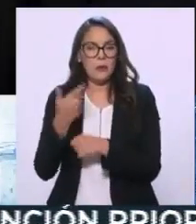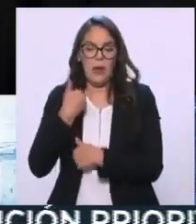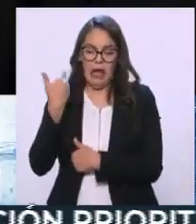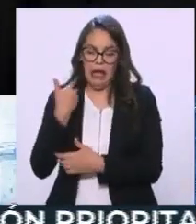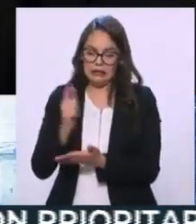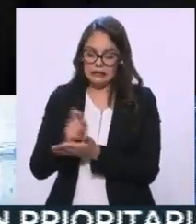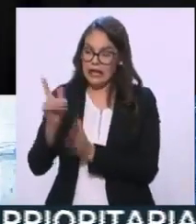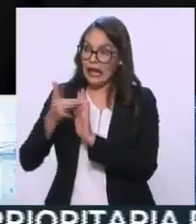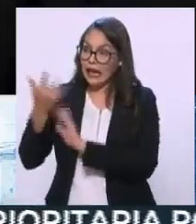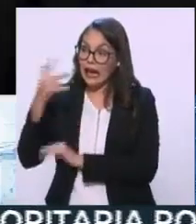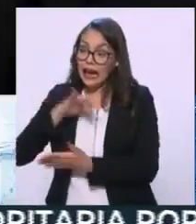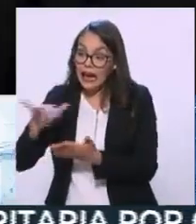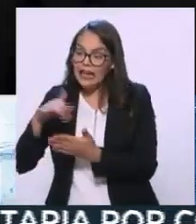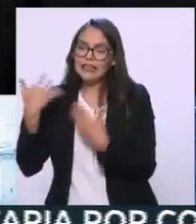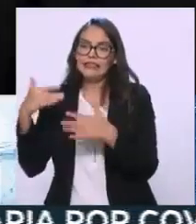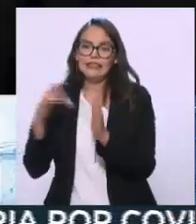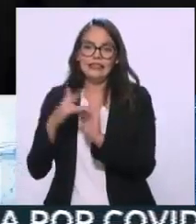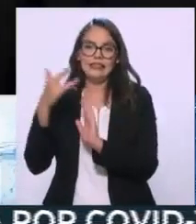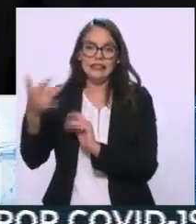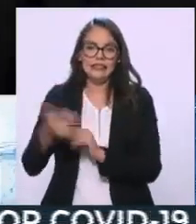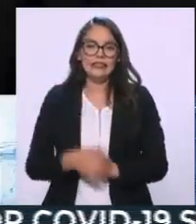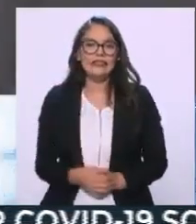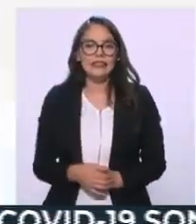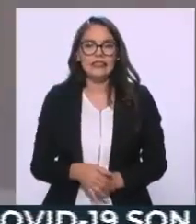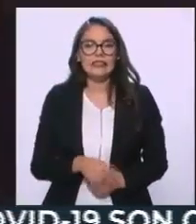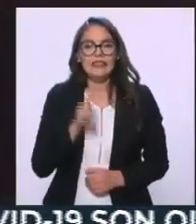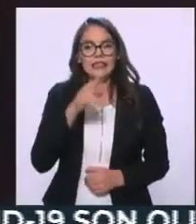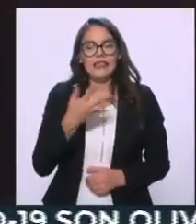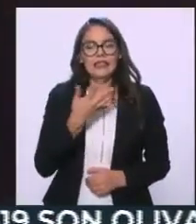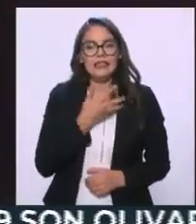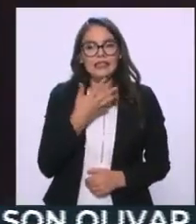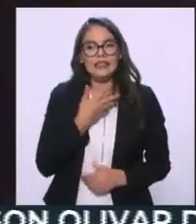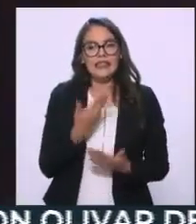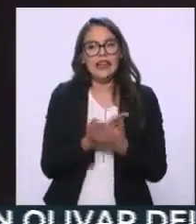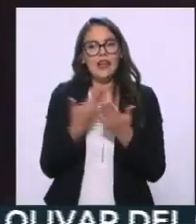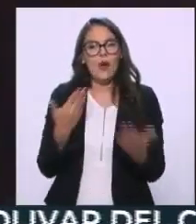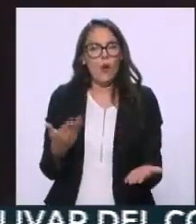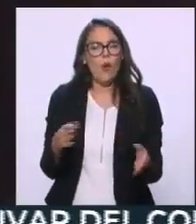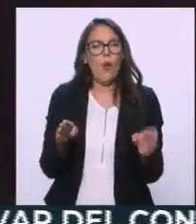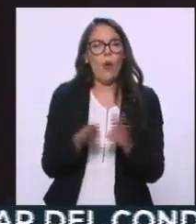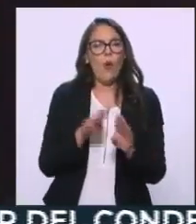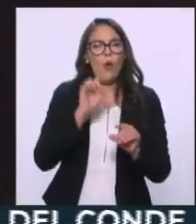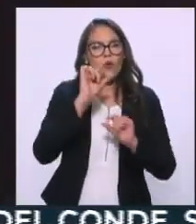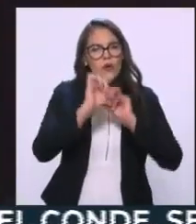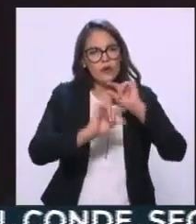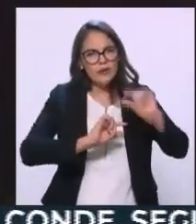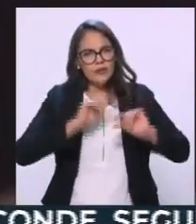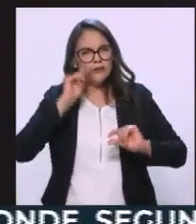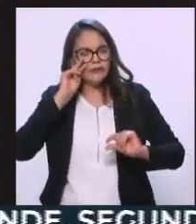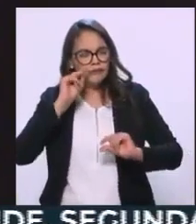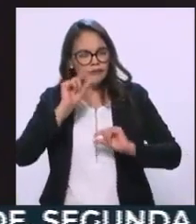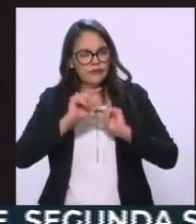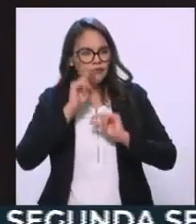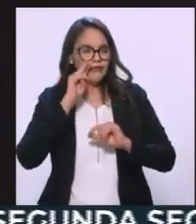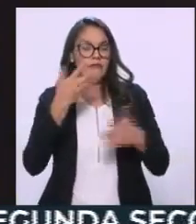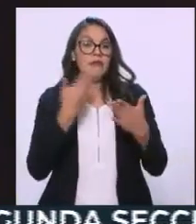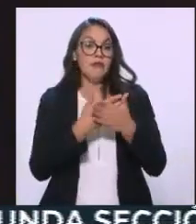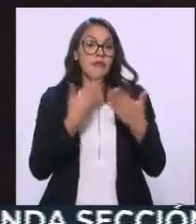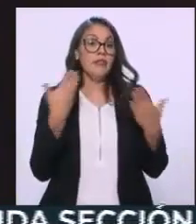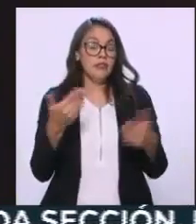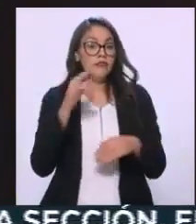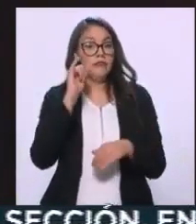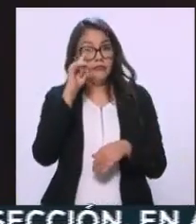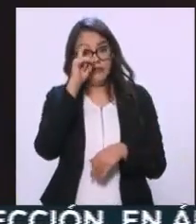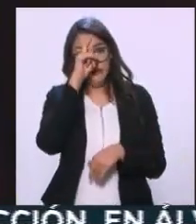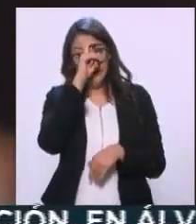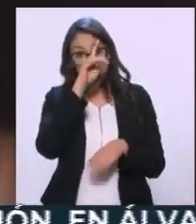el capitalismo, el neoliberalismo, su forma de acumulación actual, ha entrado, digamos, en un proceso crítico en el sentido de que ya